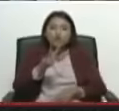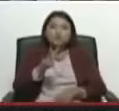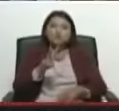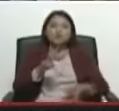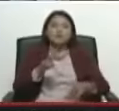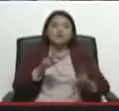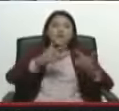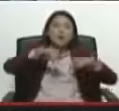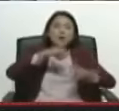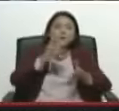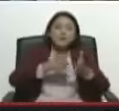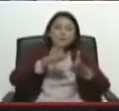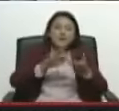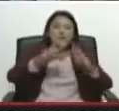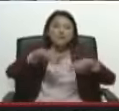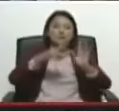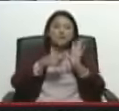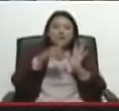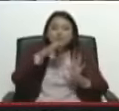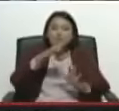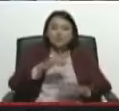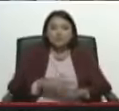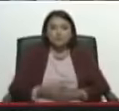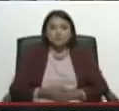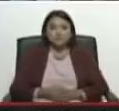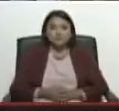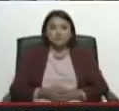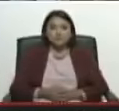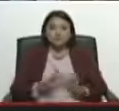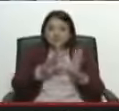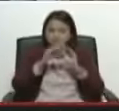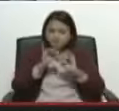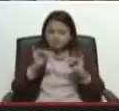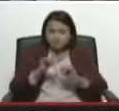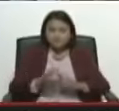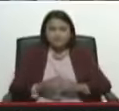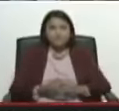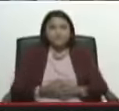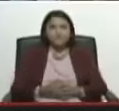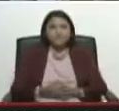datos. Es parte de la información que nosotros podemos aportar esta hora, y con ella vamos a retornar el contacto.